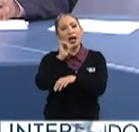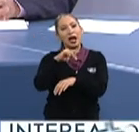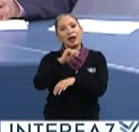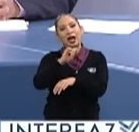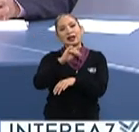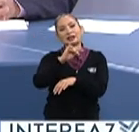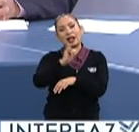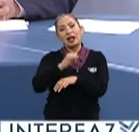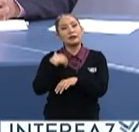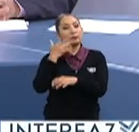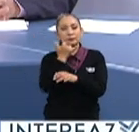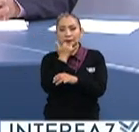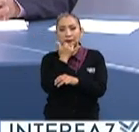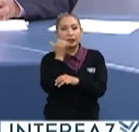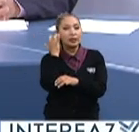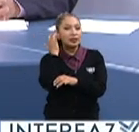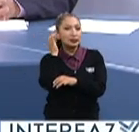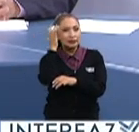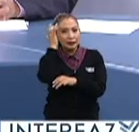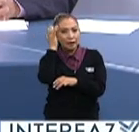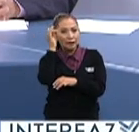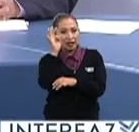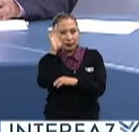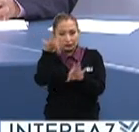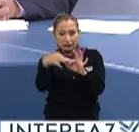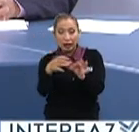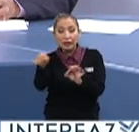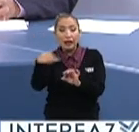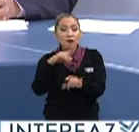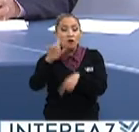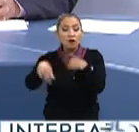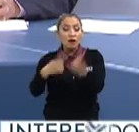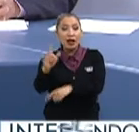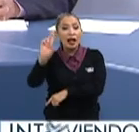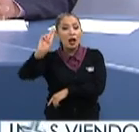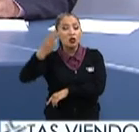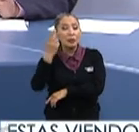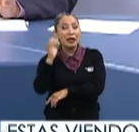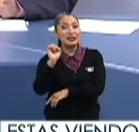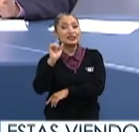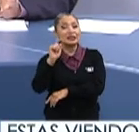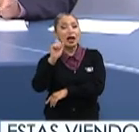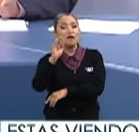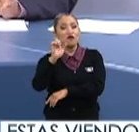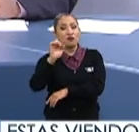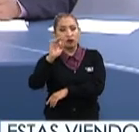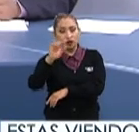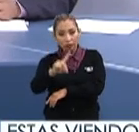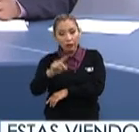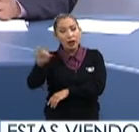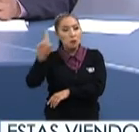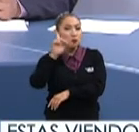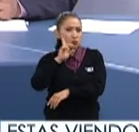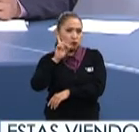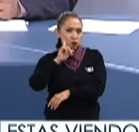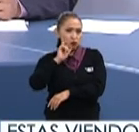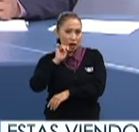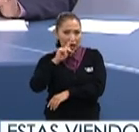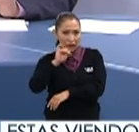Cristina, a San Francisco, para ser exactos, quien se encuentra en la Universidad de Stanford. Allá Ana Cris tuvo este tipo